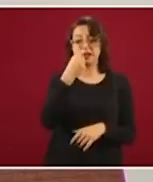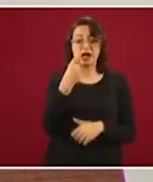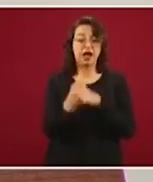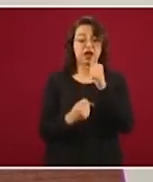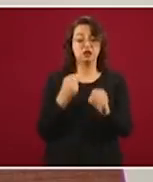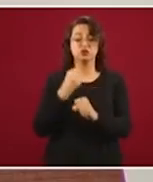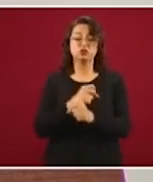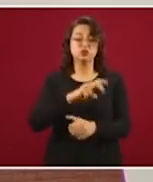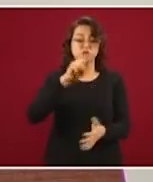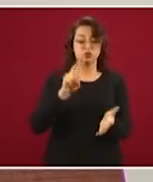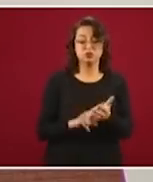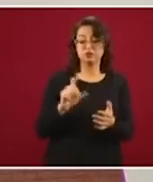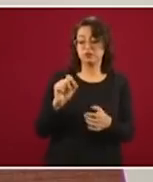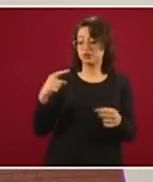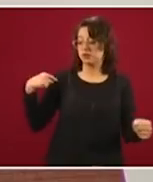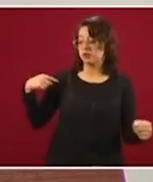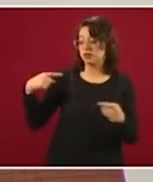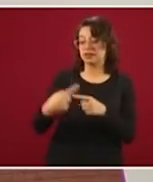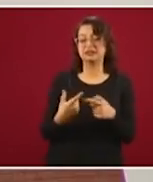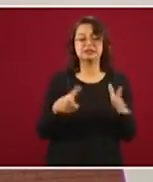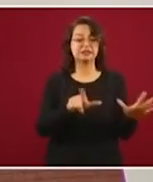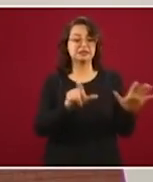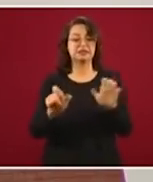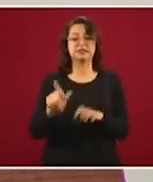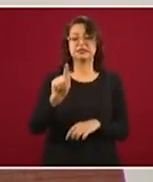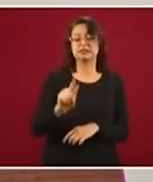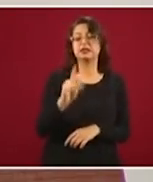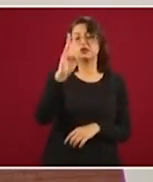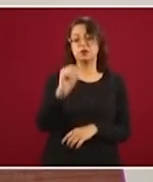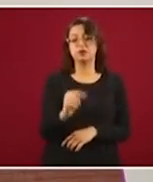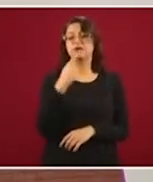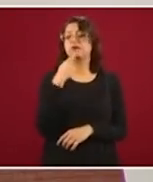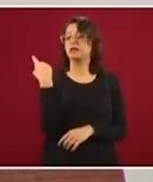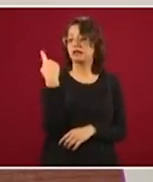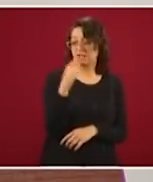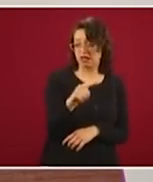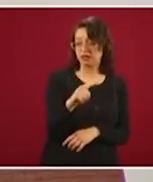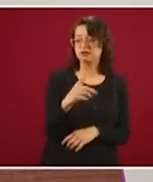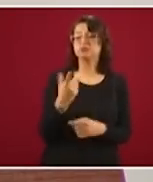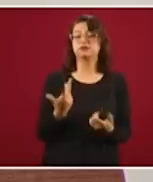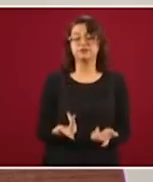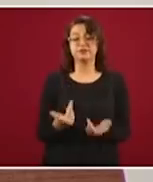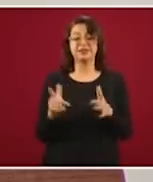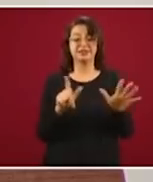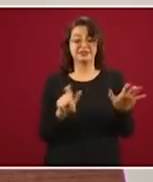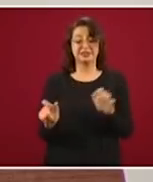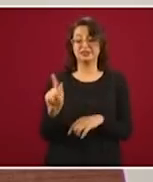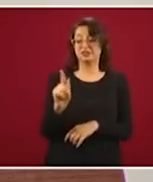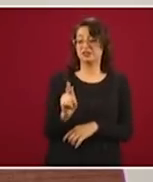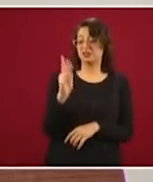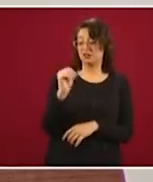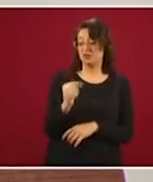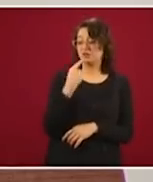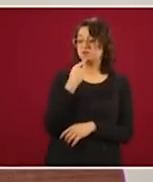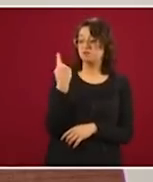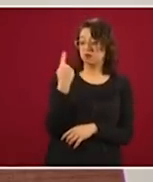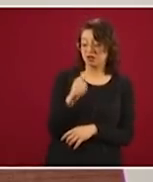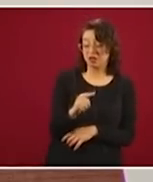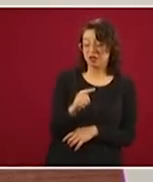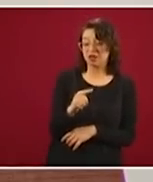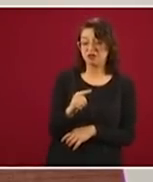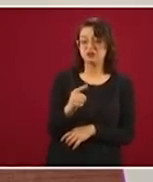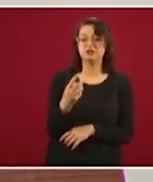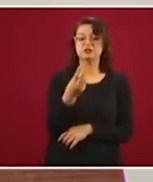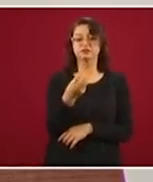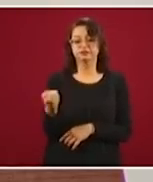2020 llevamos 779 quejas por receta. De esas 779 quejas,